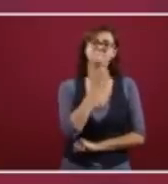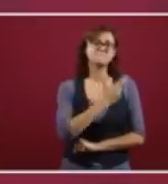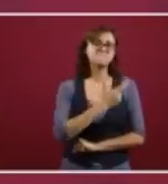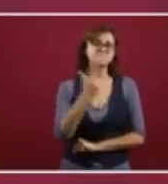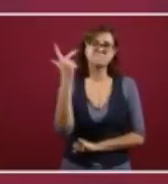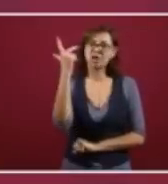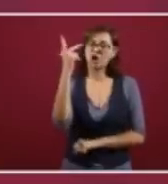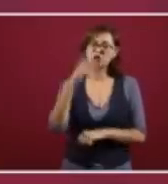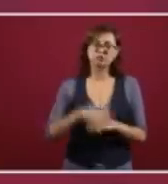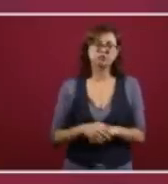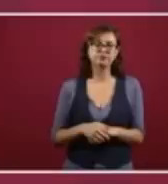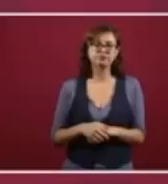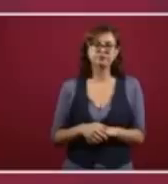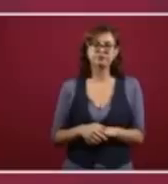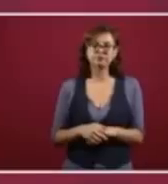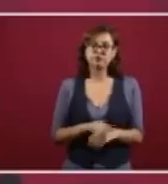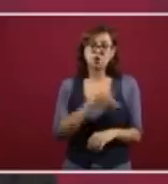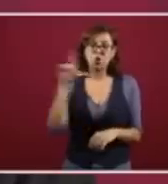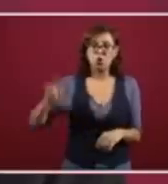que se haya